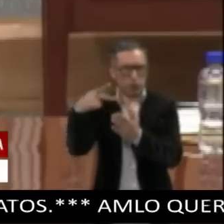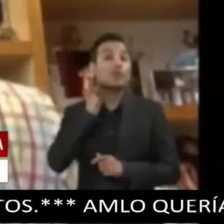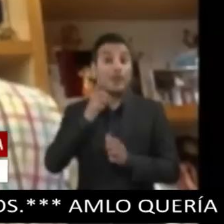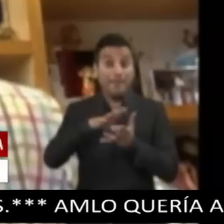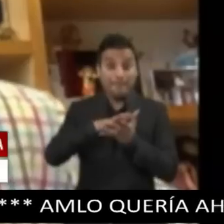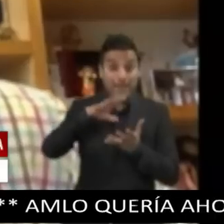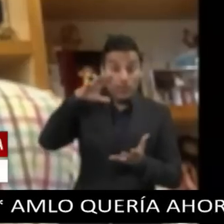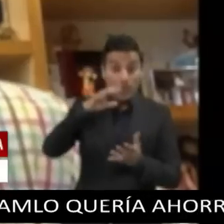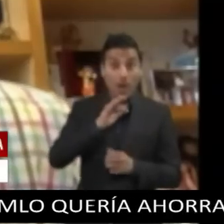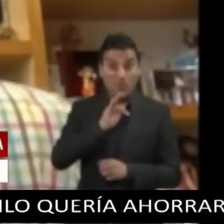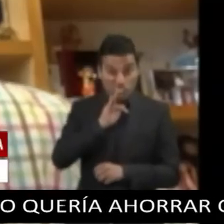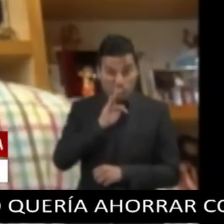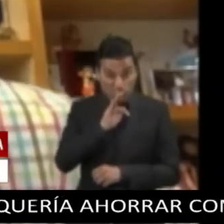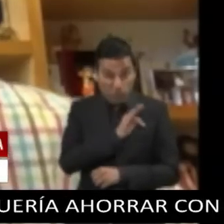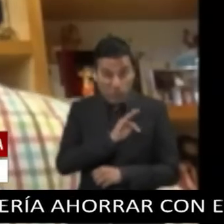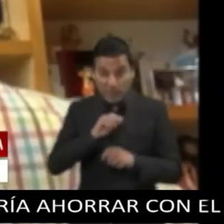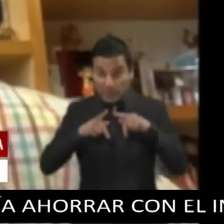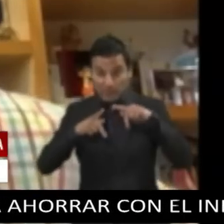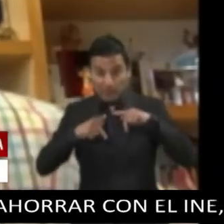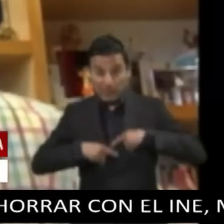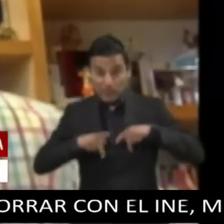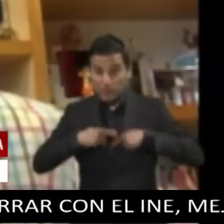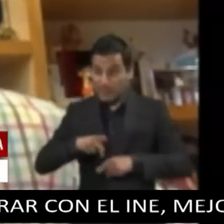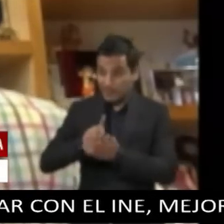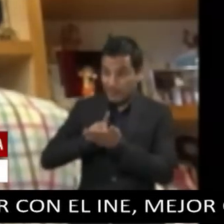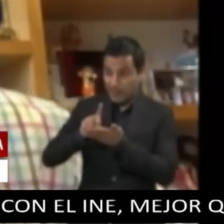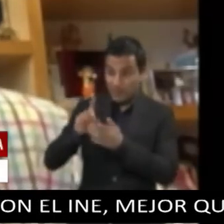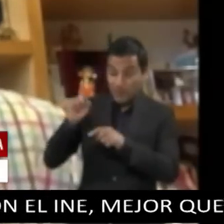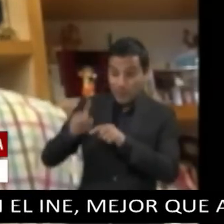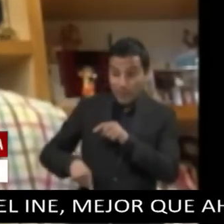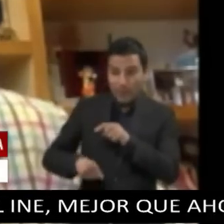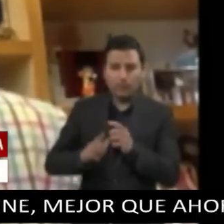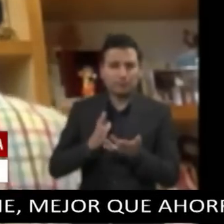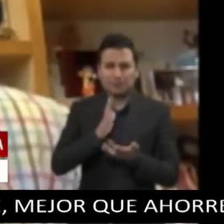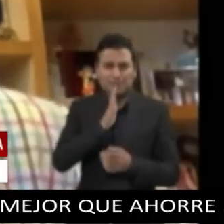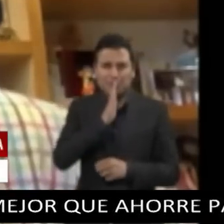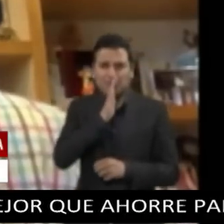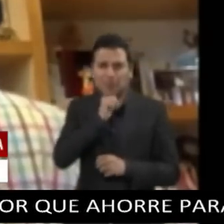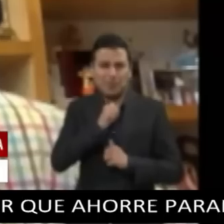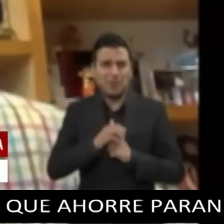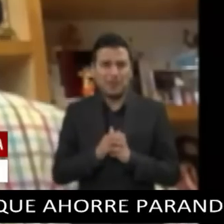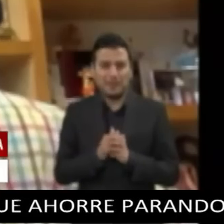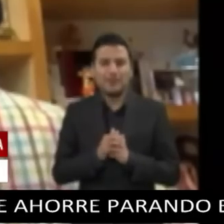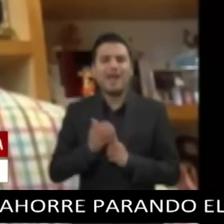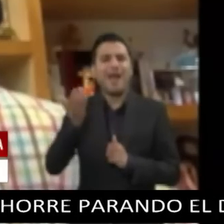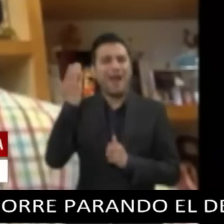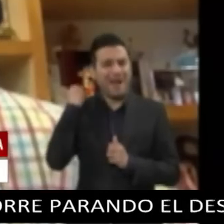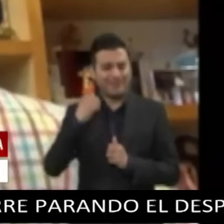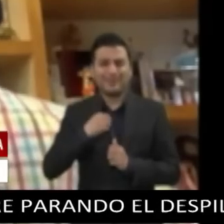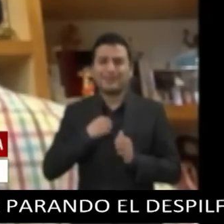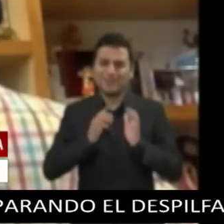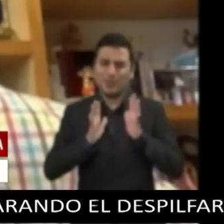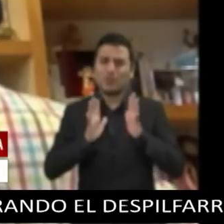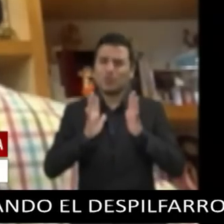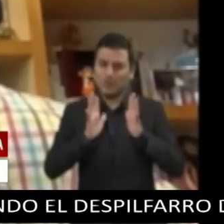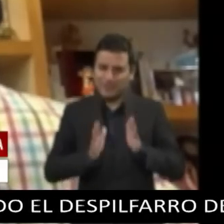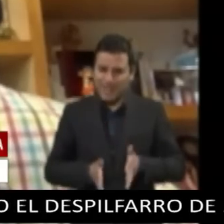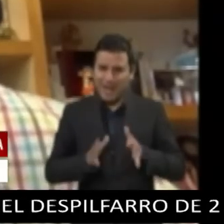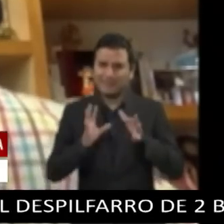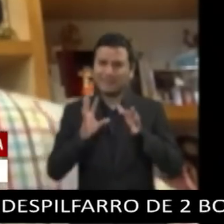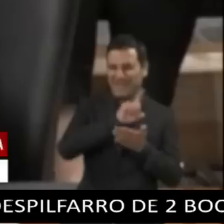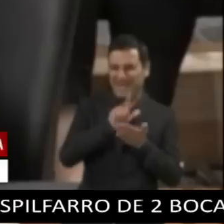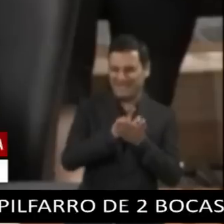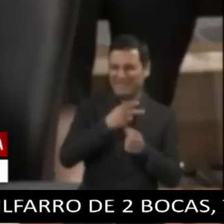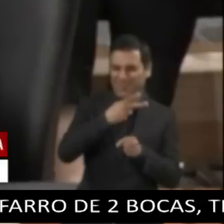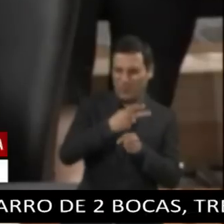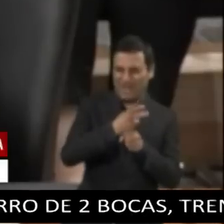los que señalé aquí Pepe ni estoy cuestionandolos como personas estoy Nada más señalando que no sería el perfil idóneo si